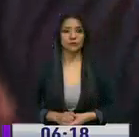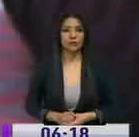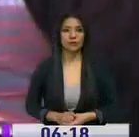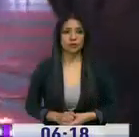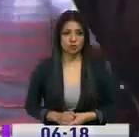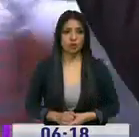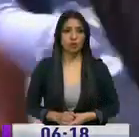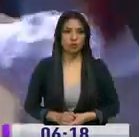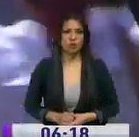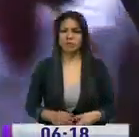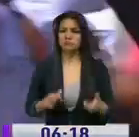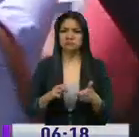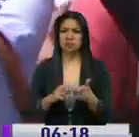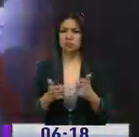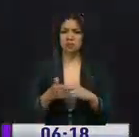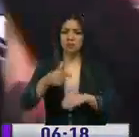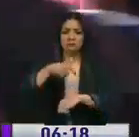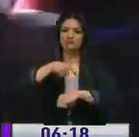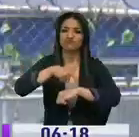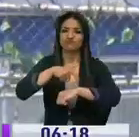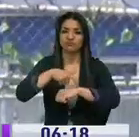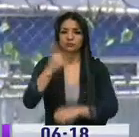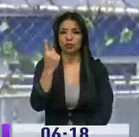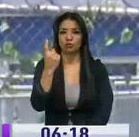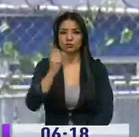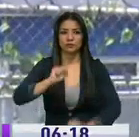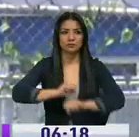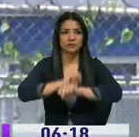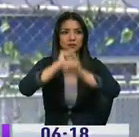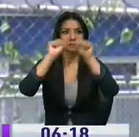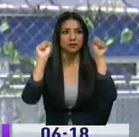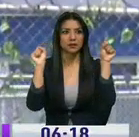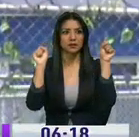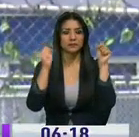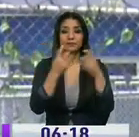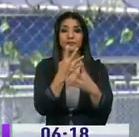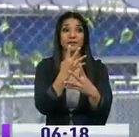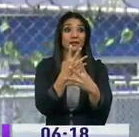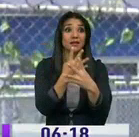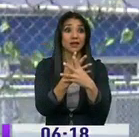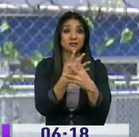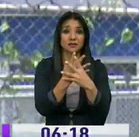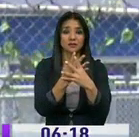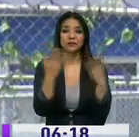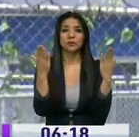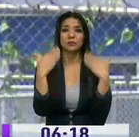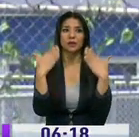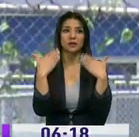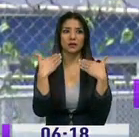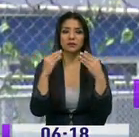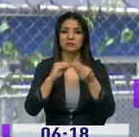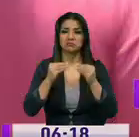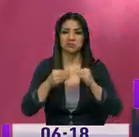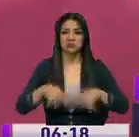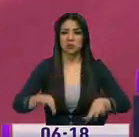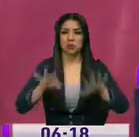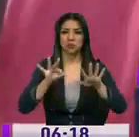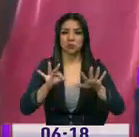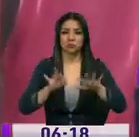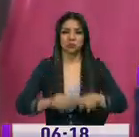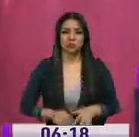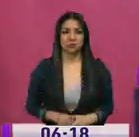El incidente se dio pasada las 11 de la mañana en el centro carcelario de privación de libertad de Guayaquil, zona 8.